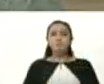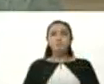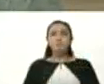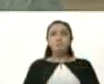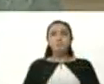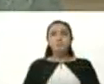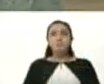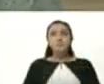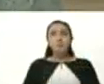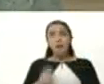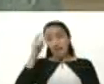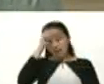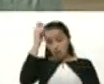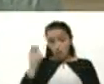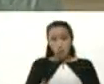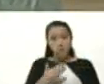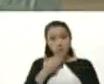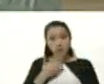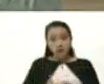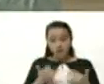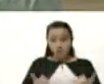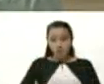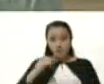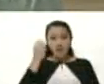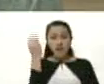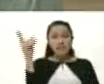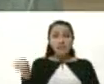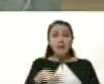este reconocimiento que nos están haciendo aquí en la Asamblea Nacional,